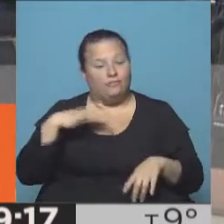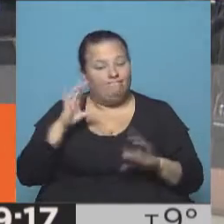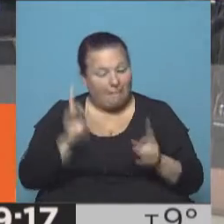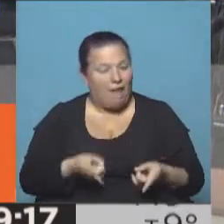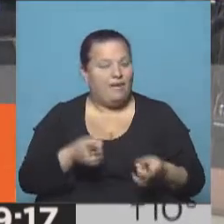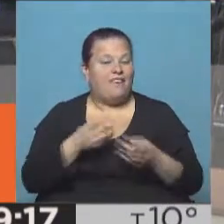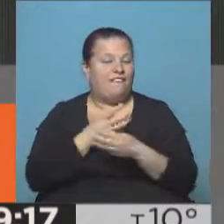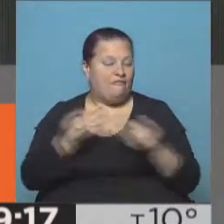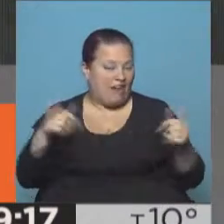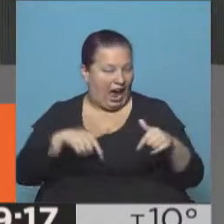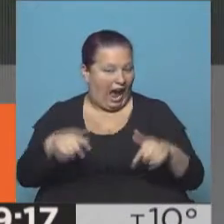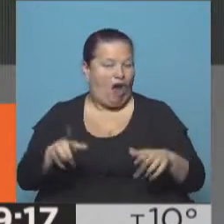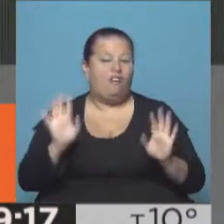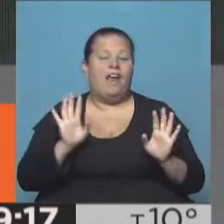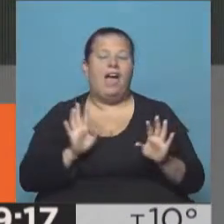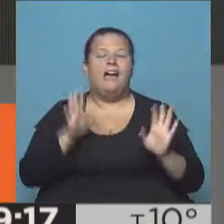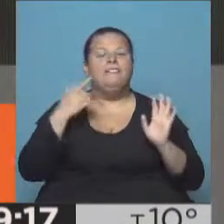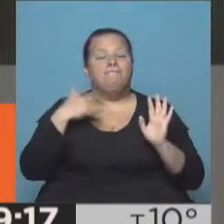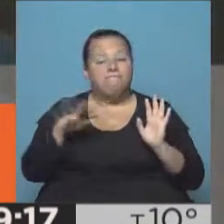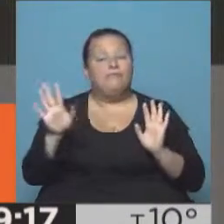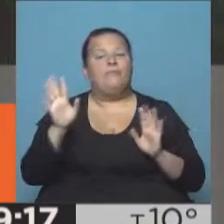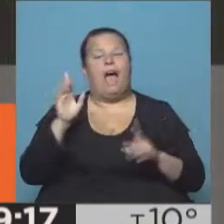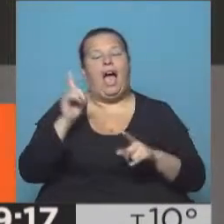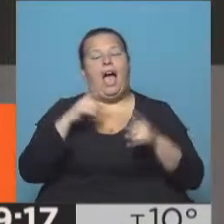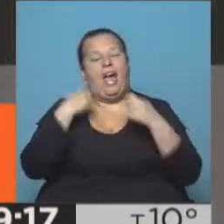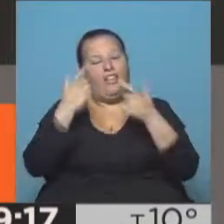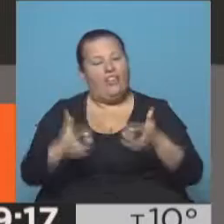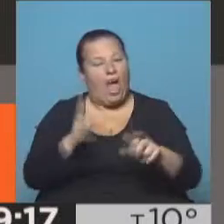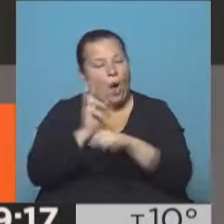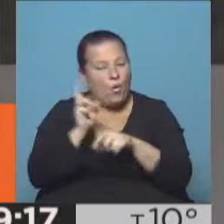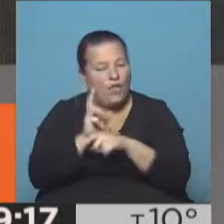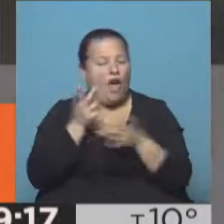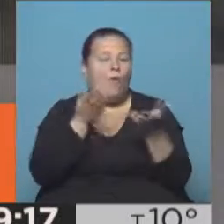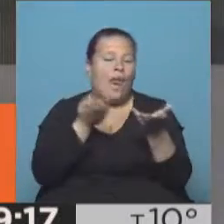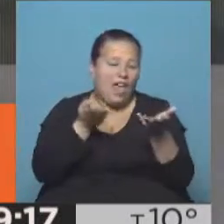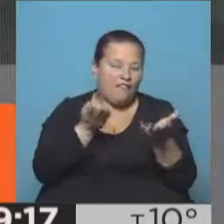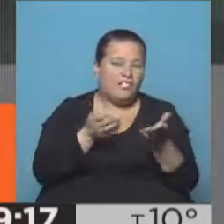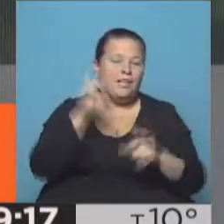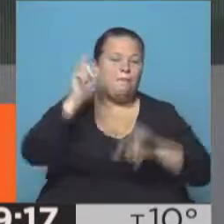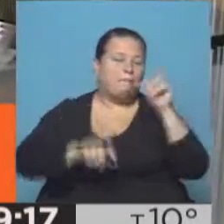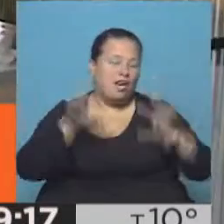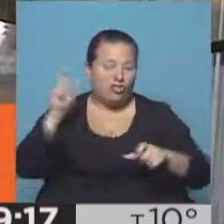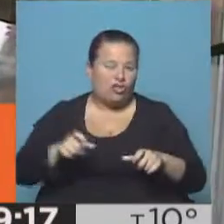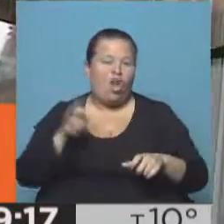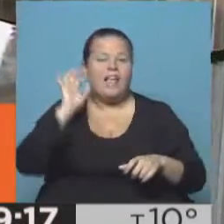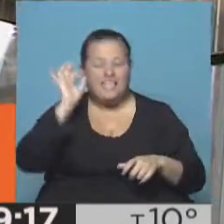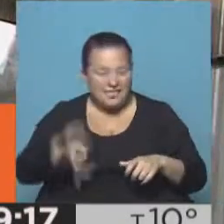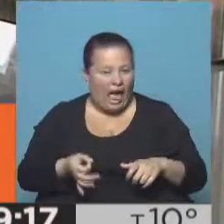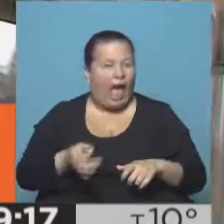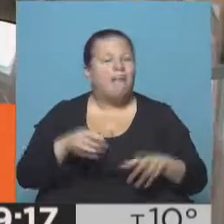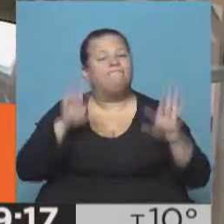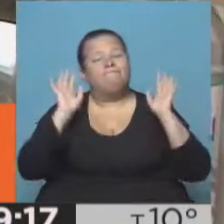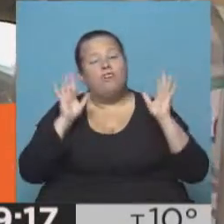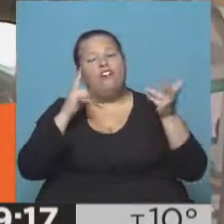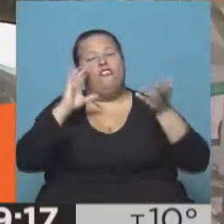está terminando de dar, en el que se brinda algún tipo de protección o Claro. beneficio a gente que tomó conocimiento y que por ahí